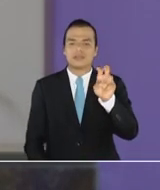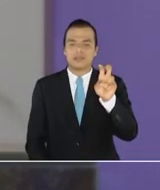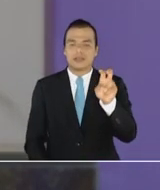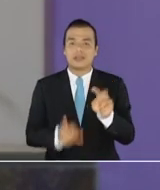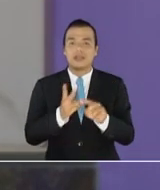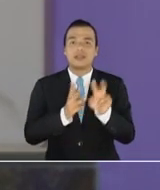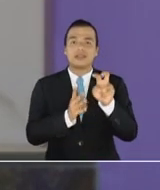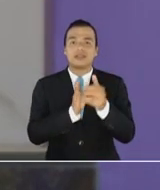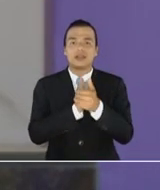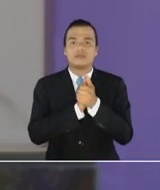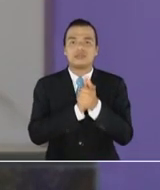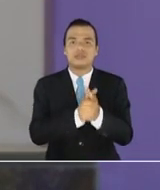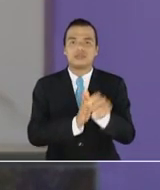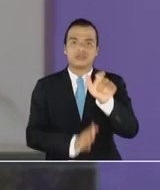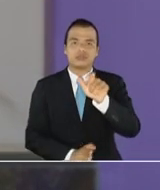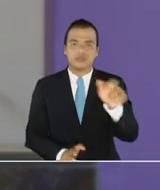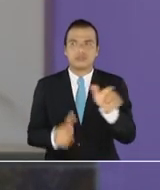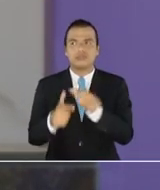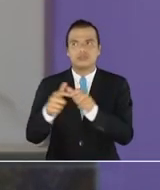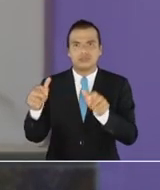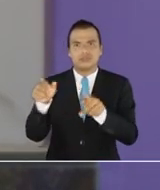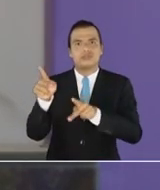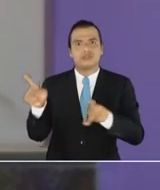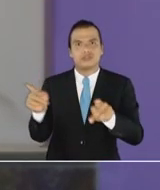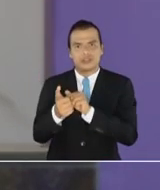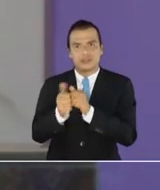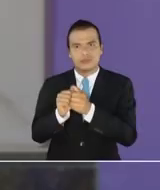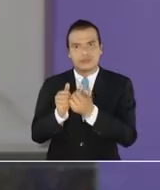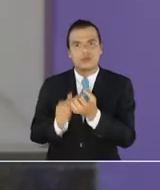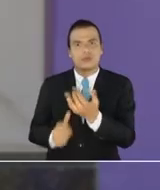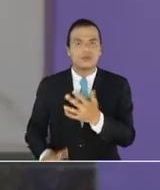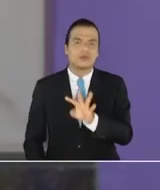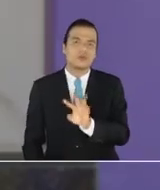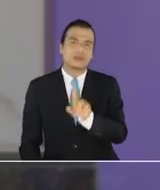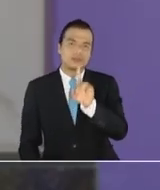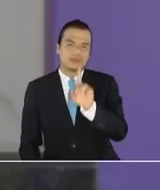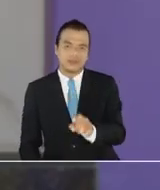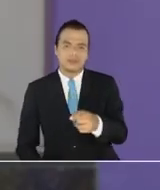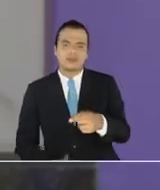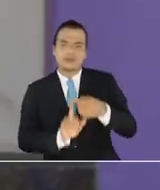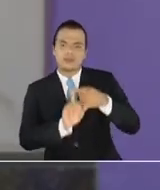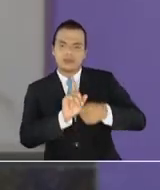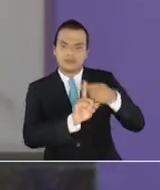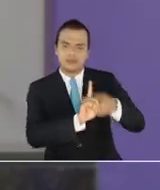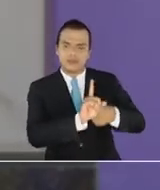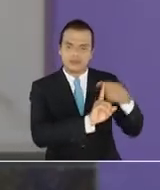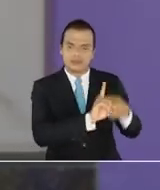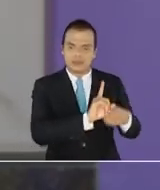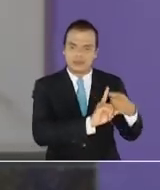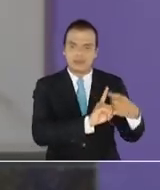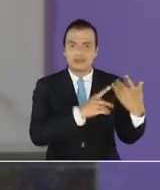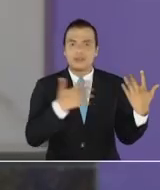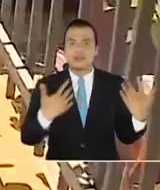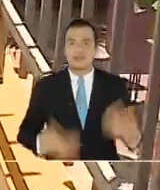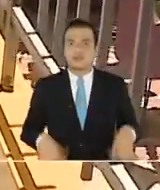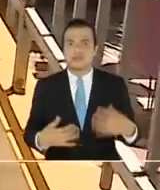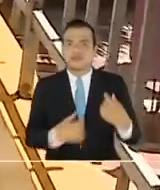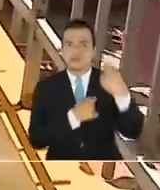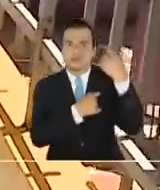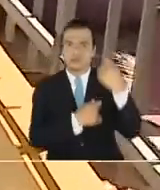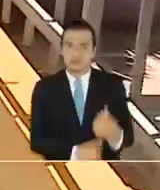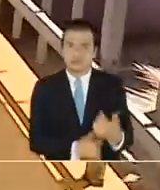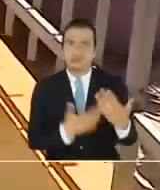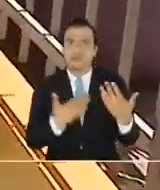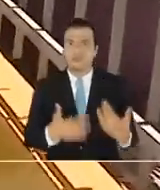económico que nos brinda la región también mensual por el número de medallas de oro que se aporten en juegos nacionales y en los